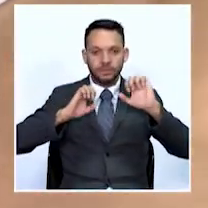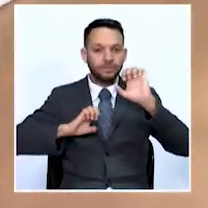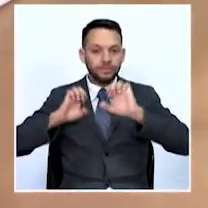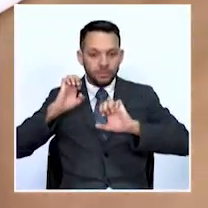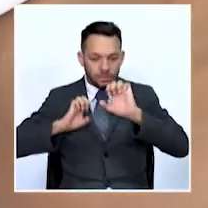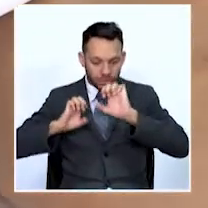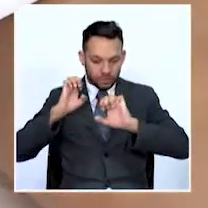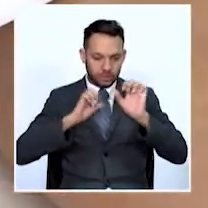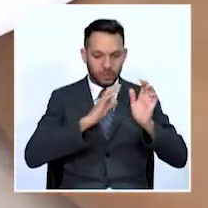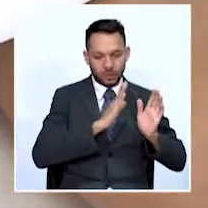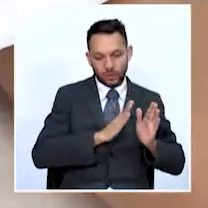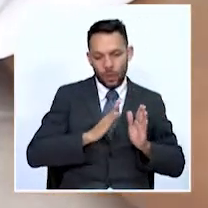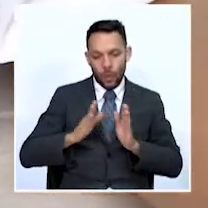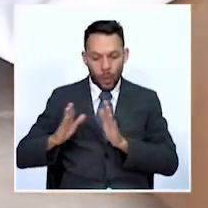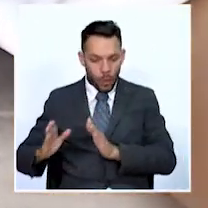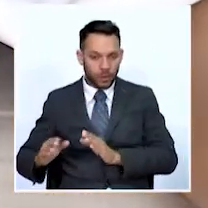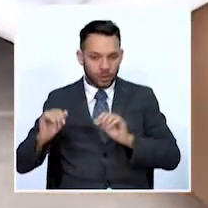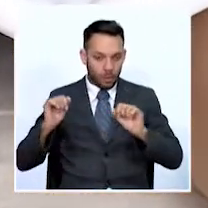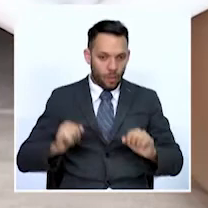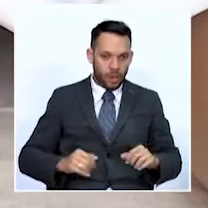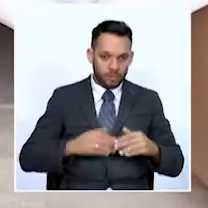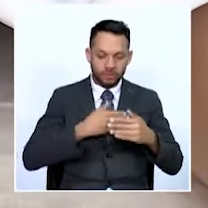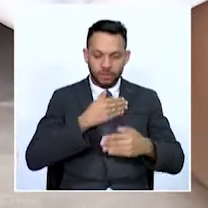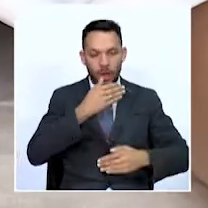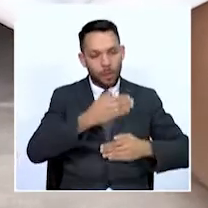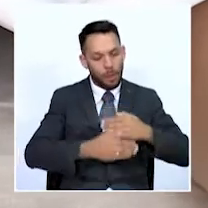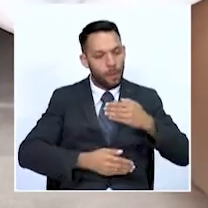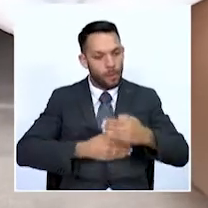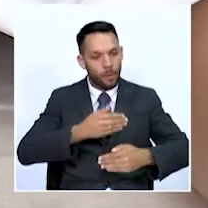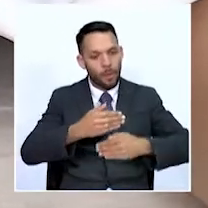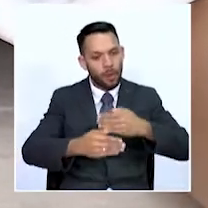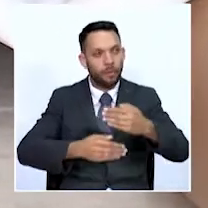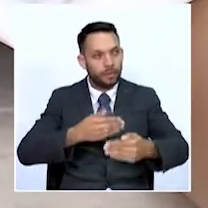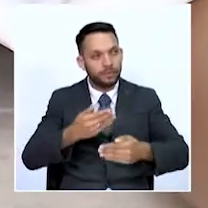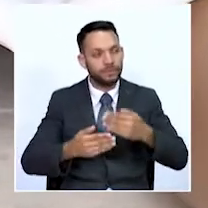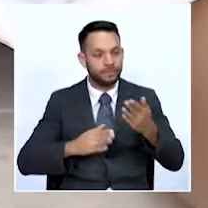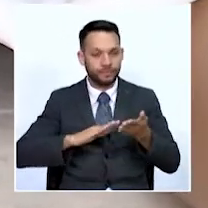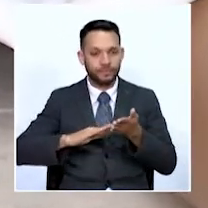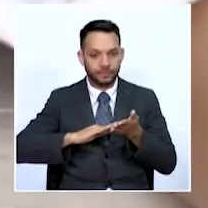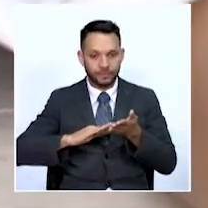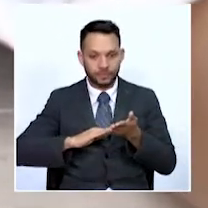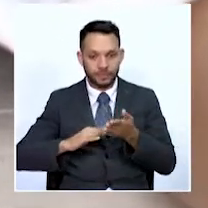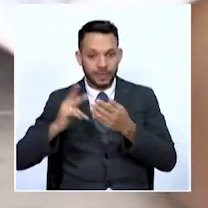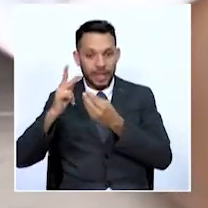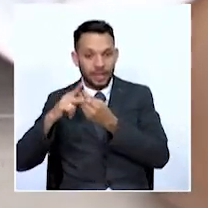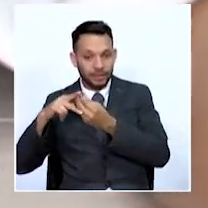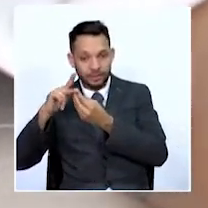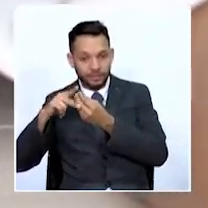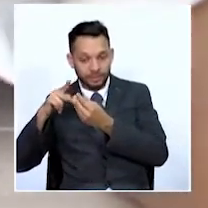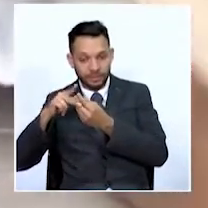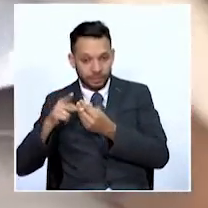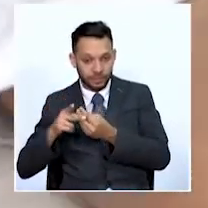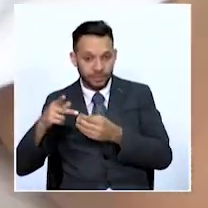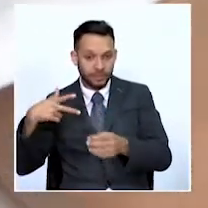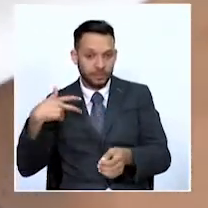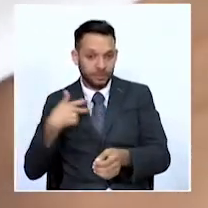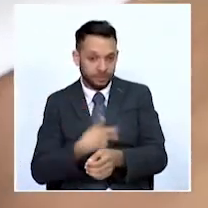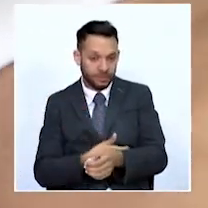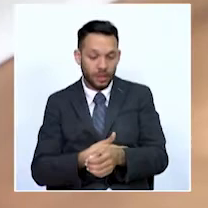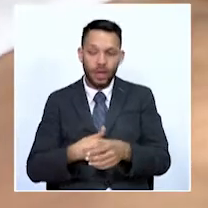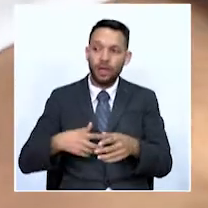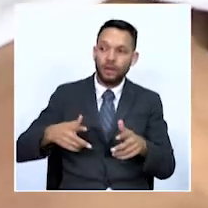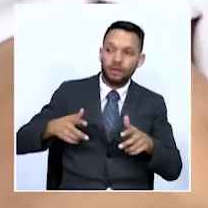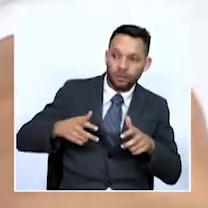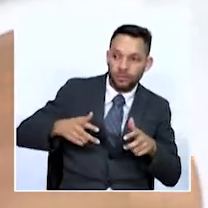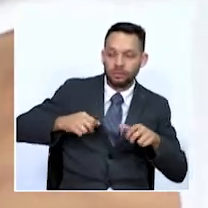orden. Es buscar que las herramientas que ellas tengan a través de este estímulo actúen